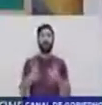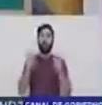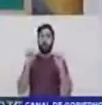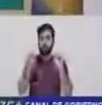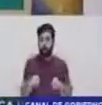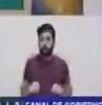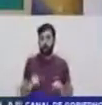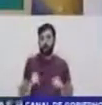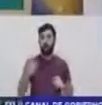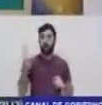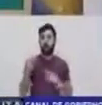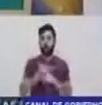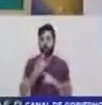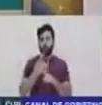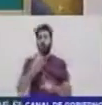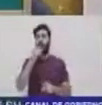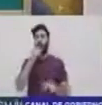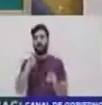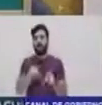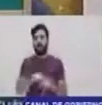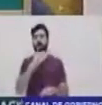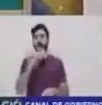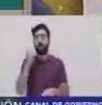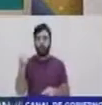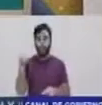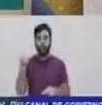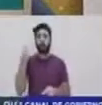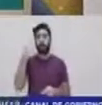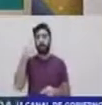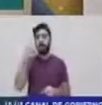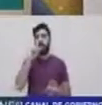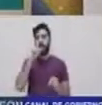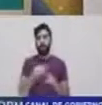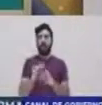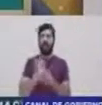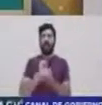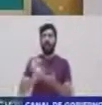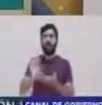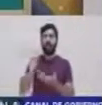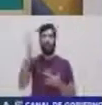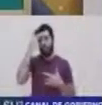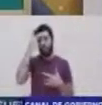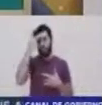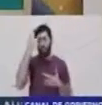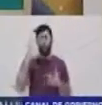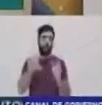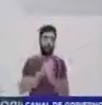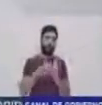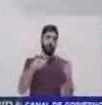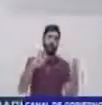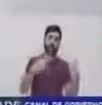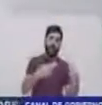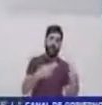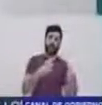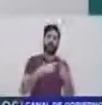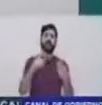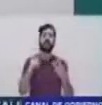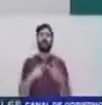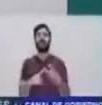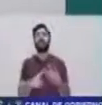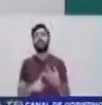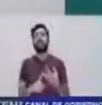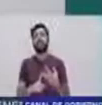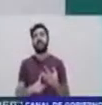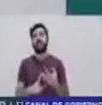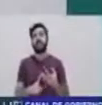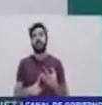que se pueden utilizar y mejorar y combatir algunas enfermedades terminales, como el caso del cáncer, como el